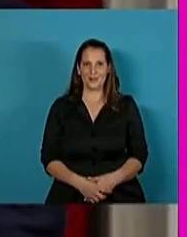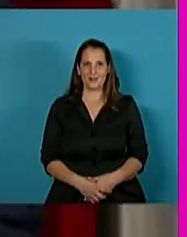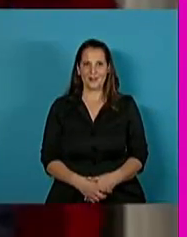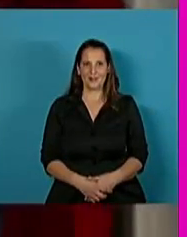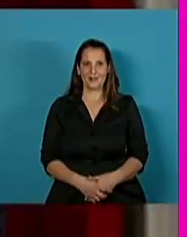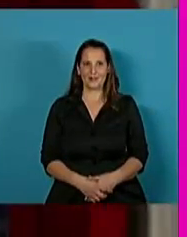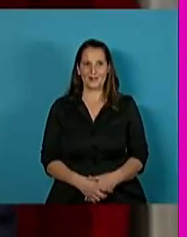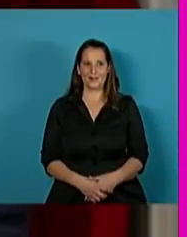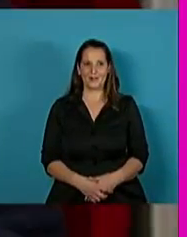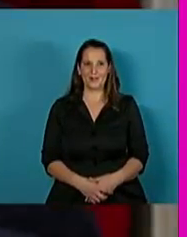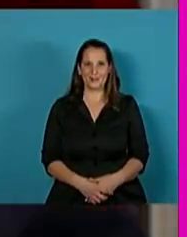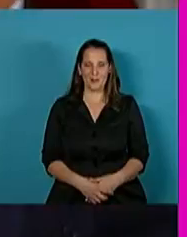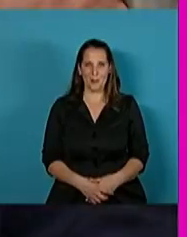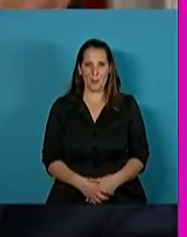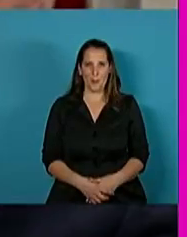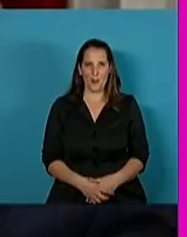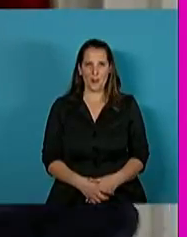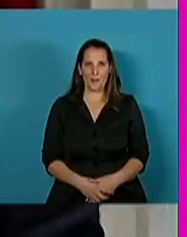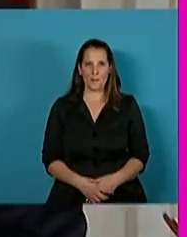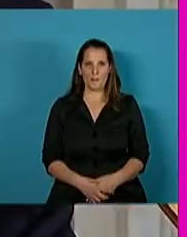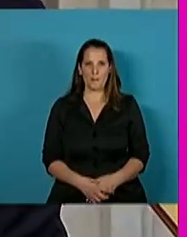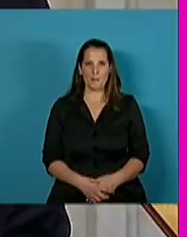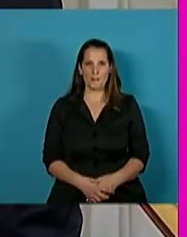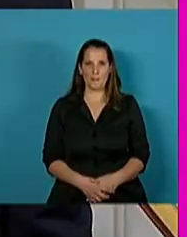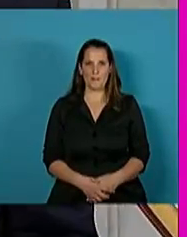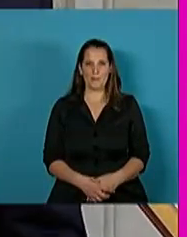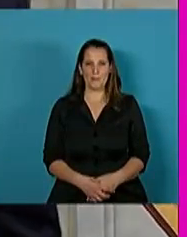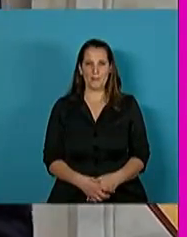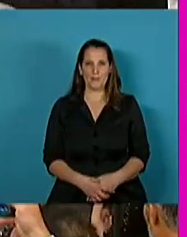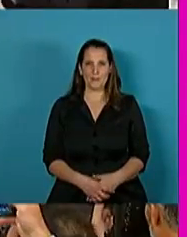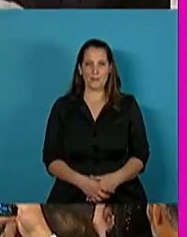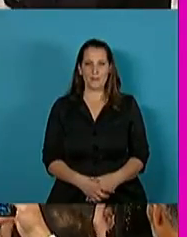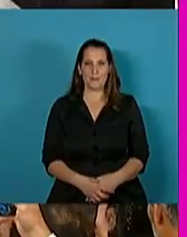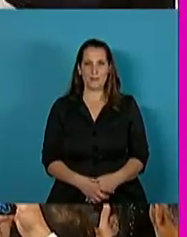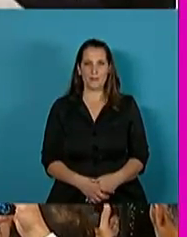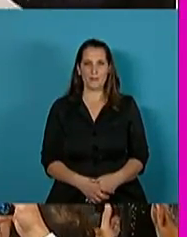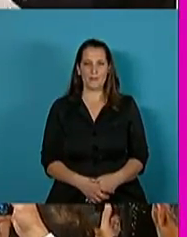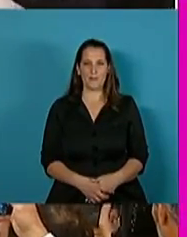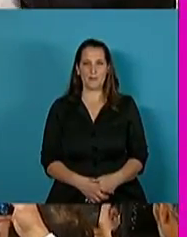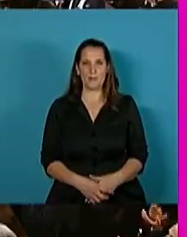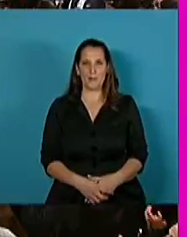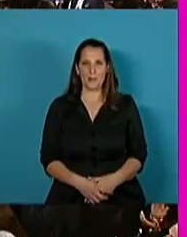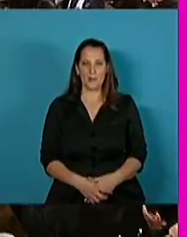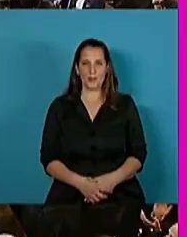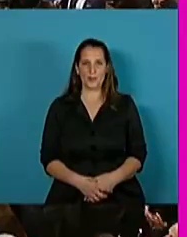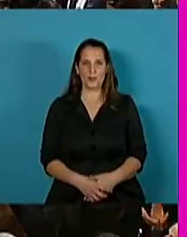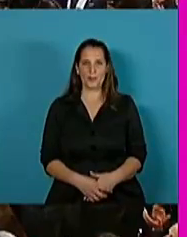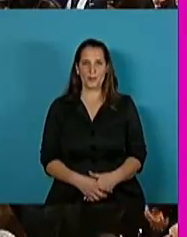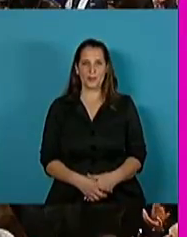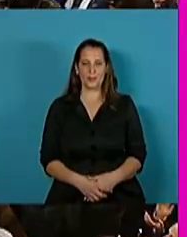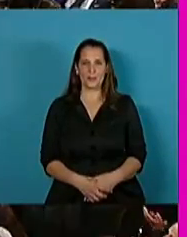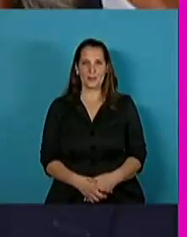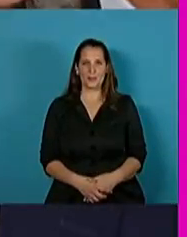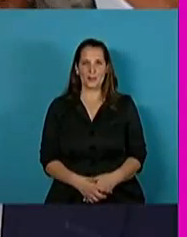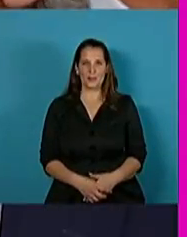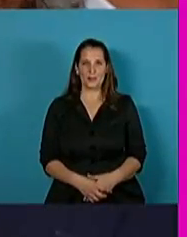se fue perdiendo y se fue dilatando con el paso del tiempo. ¿Y qué es lo que se sugiere en esa que es oficialmente lo que se sugiere? A mí me gustó mucho lo que vi hasta el momento del